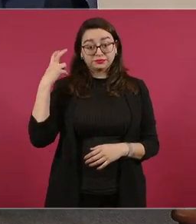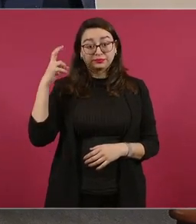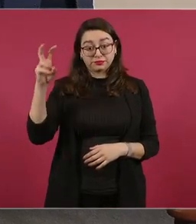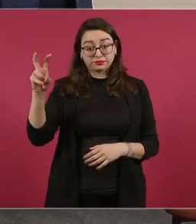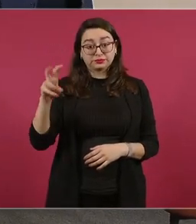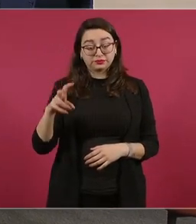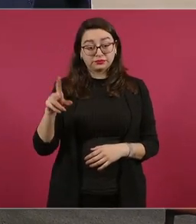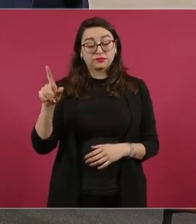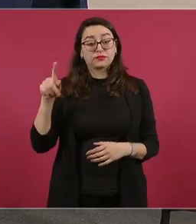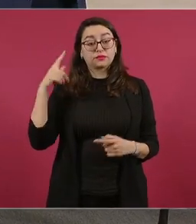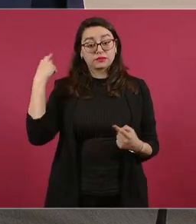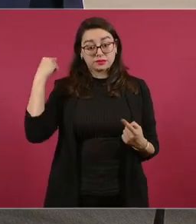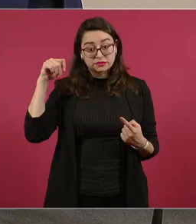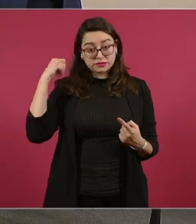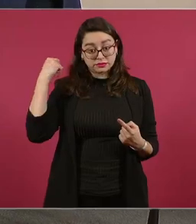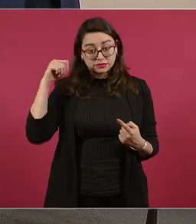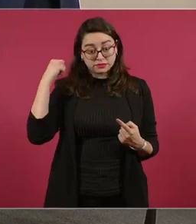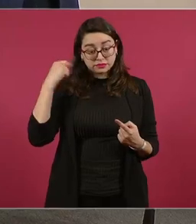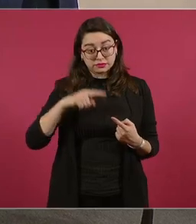Voy a Tabasco.